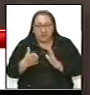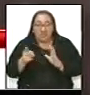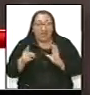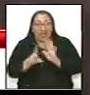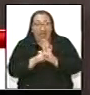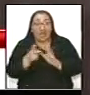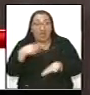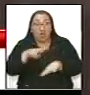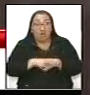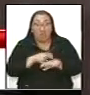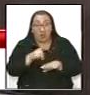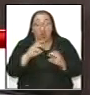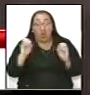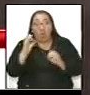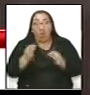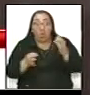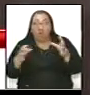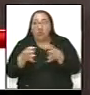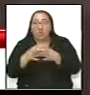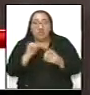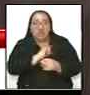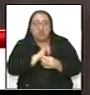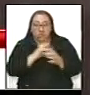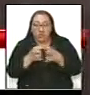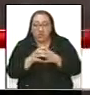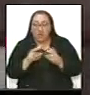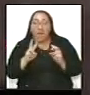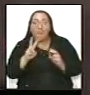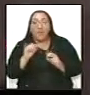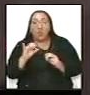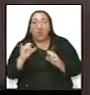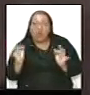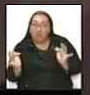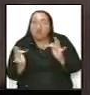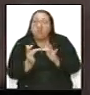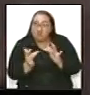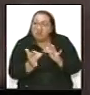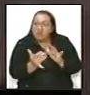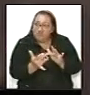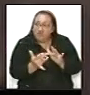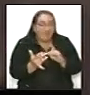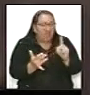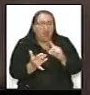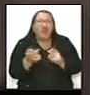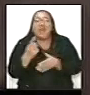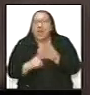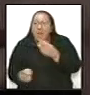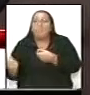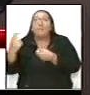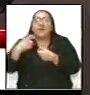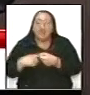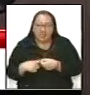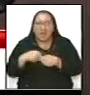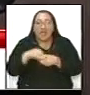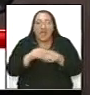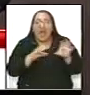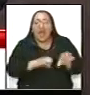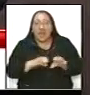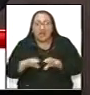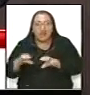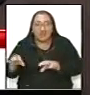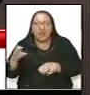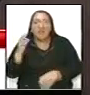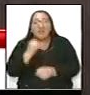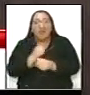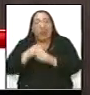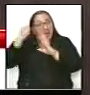personas naturales o jurídicas. En este momento dice vinculadas, debería decir que participan en la actividad